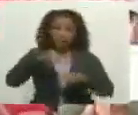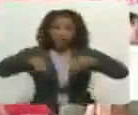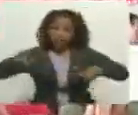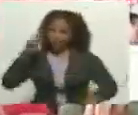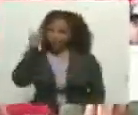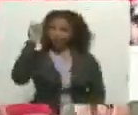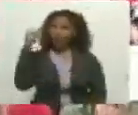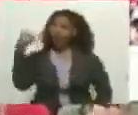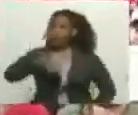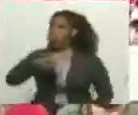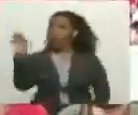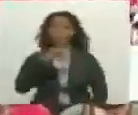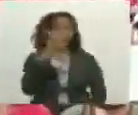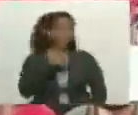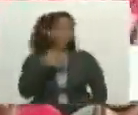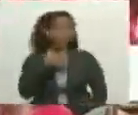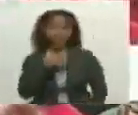Aquí no van a poder.